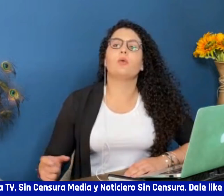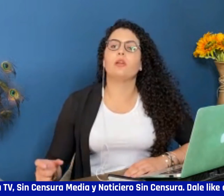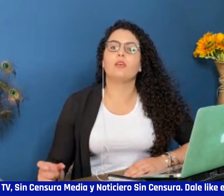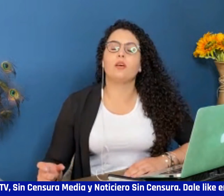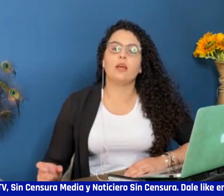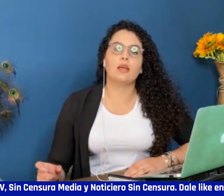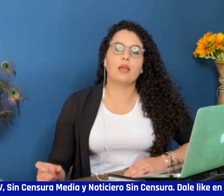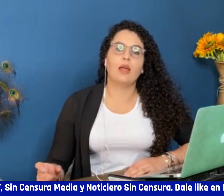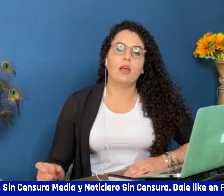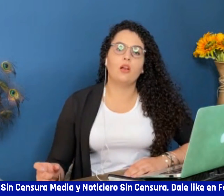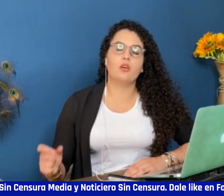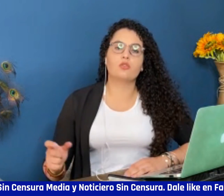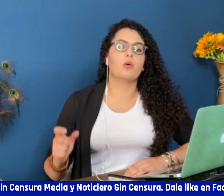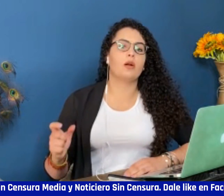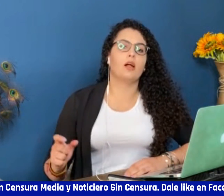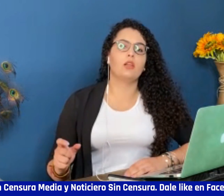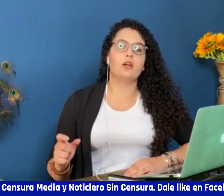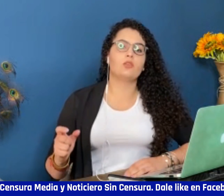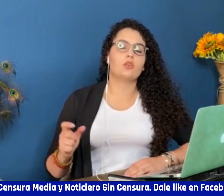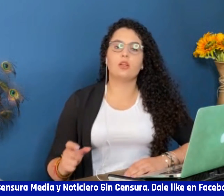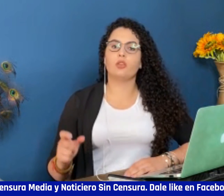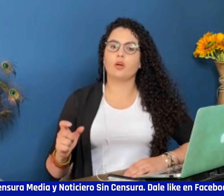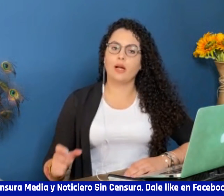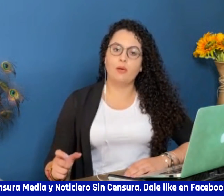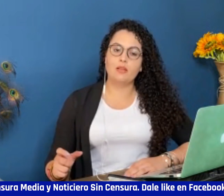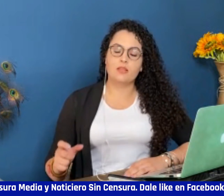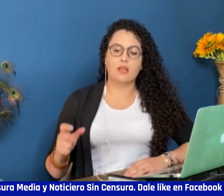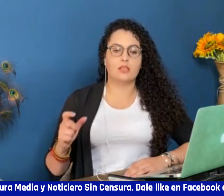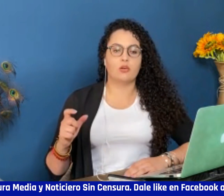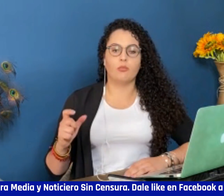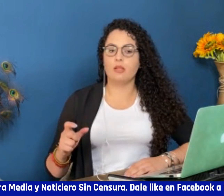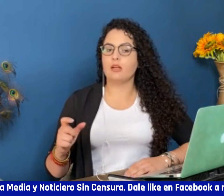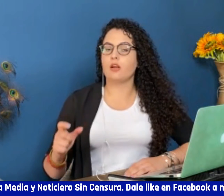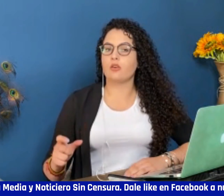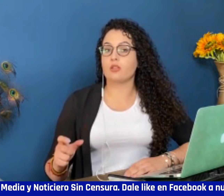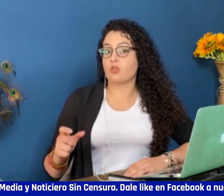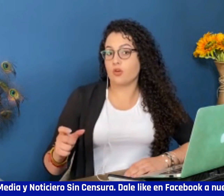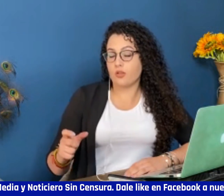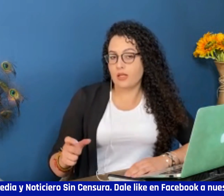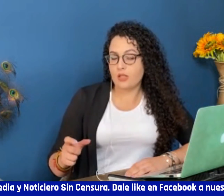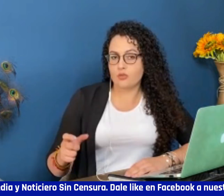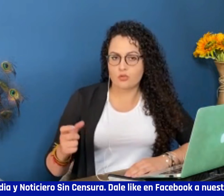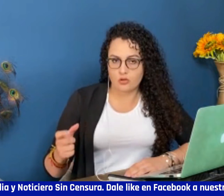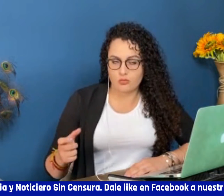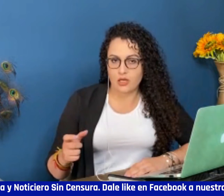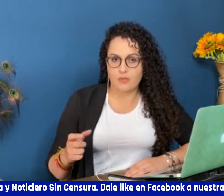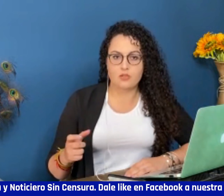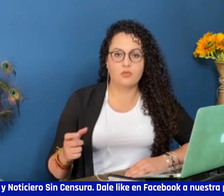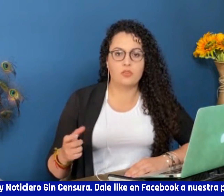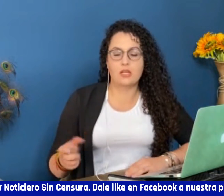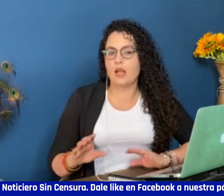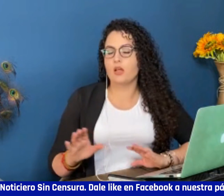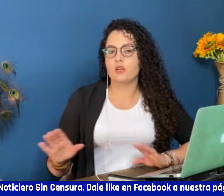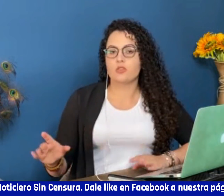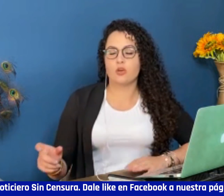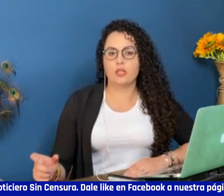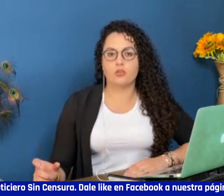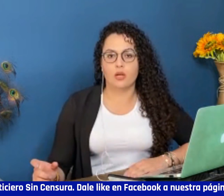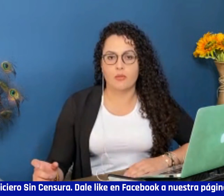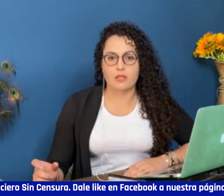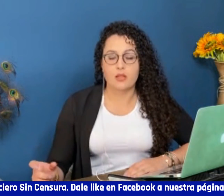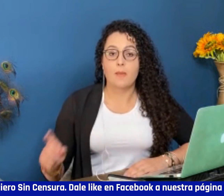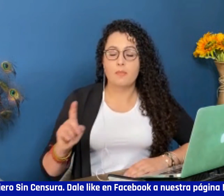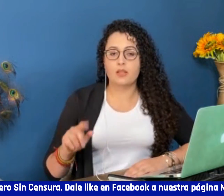está de acuerdo en que los gobernadores son intocables y que si cometen errores o delitos como la evasión fiscal,